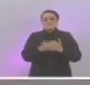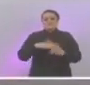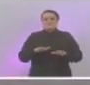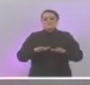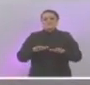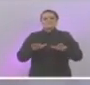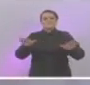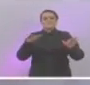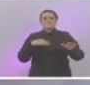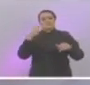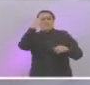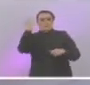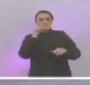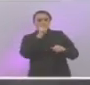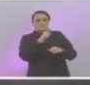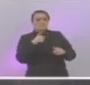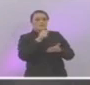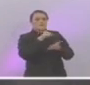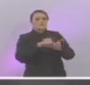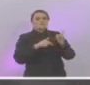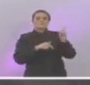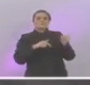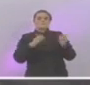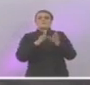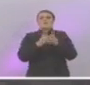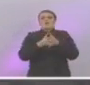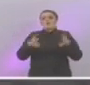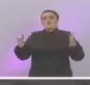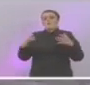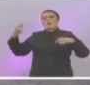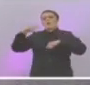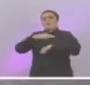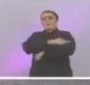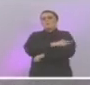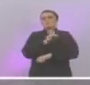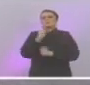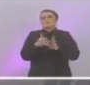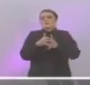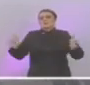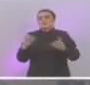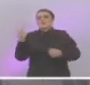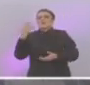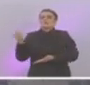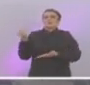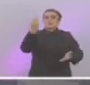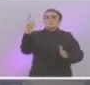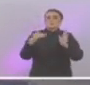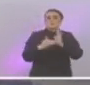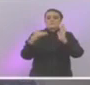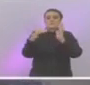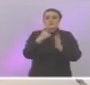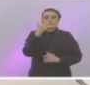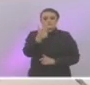aeroportuario de la Huasteca. La ampliación de este aeropuerto implicará una inversión superior a los